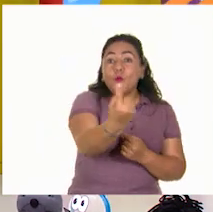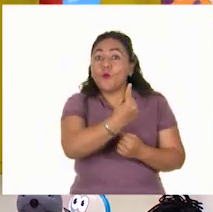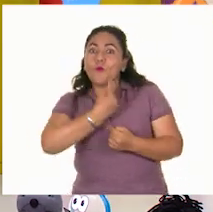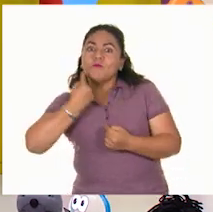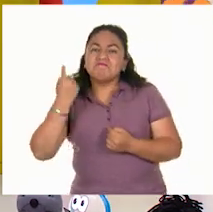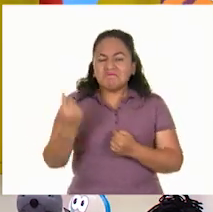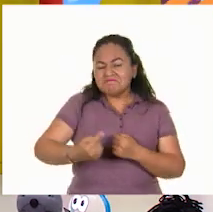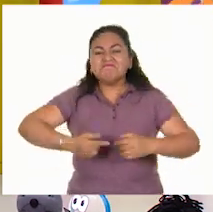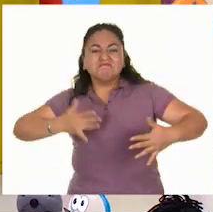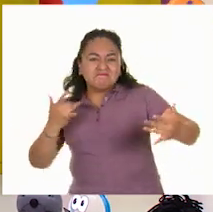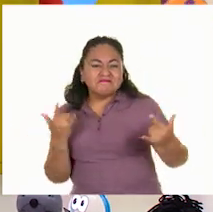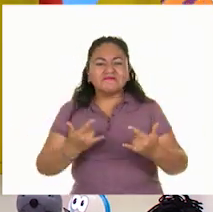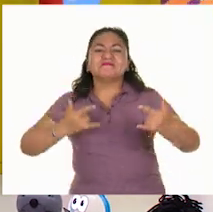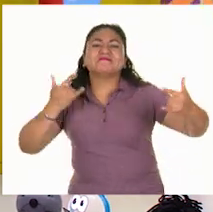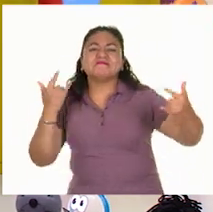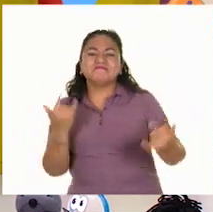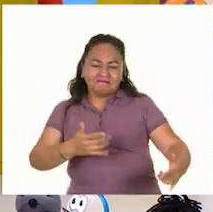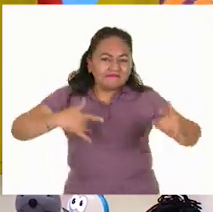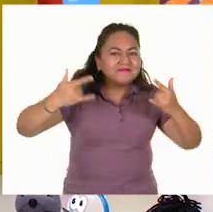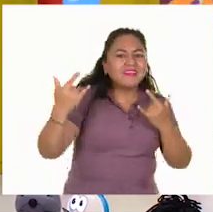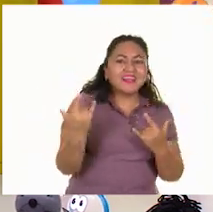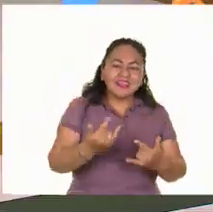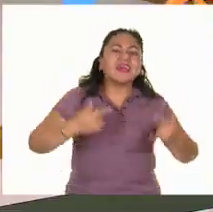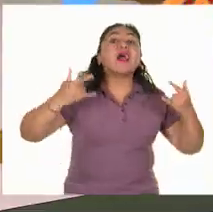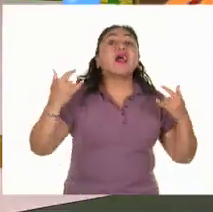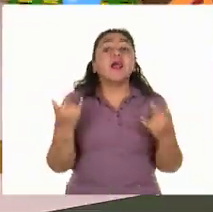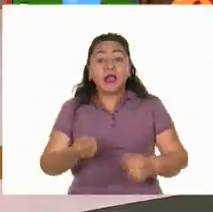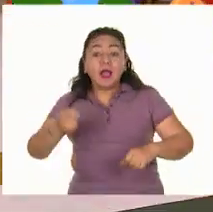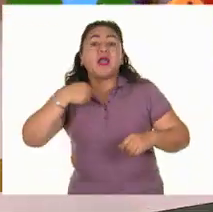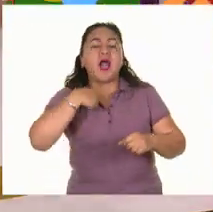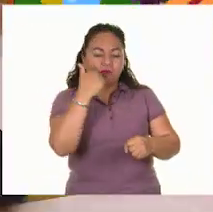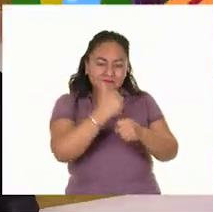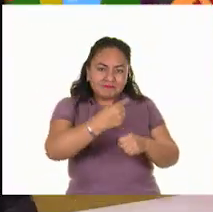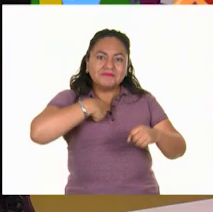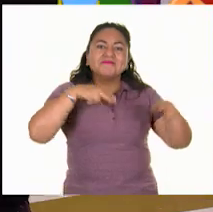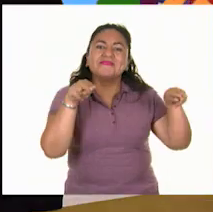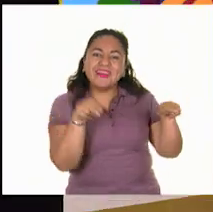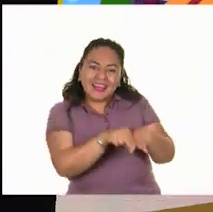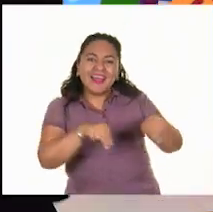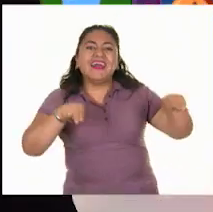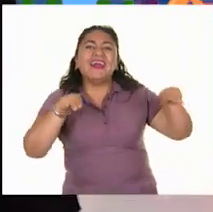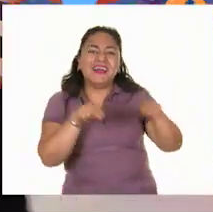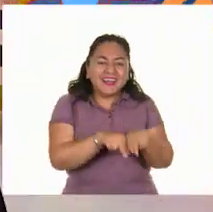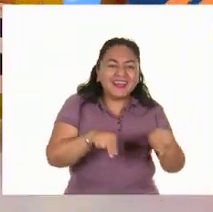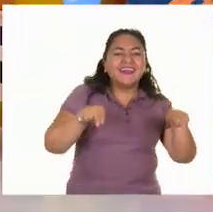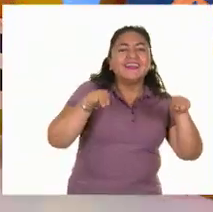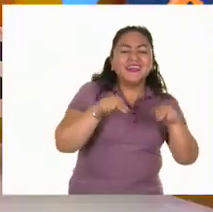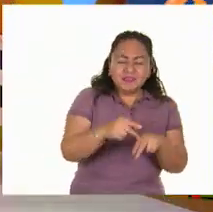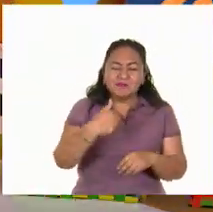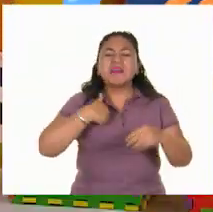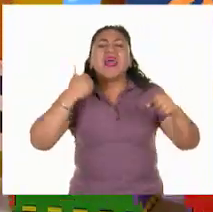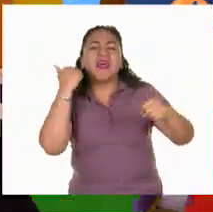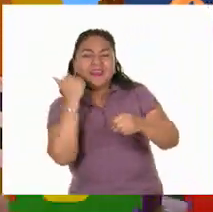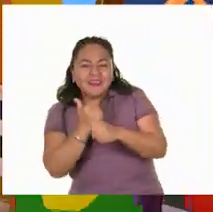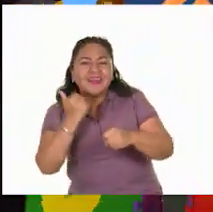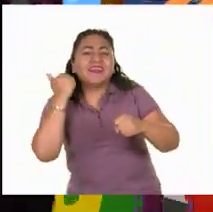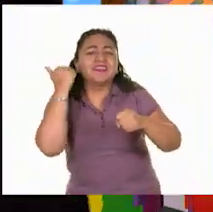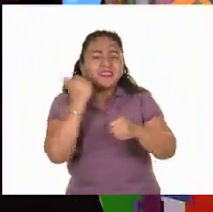¡La neta! Neta. Abuelita, neta. Abuelita, soy tu nieta. Abuelita, abuelita